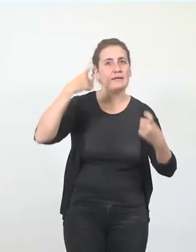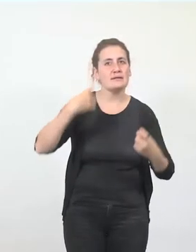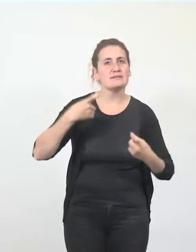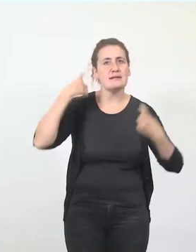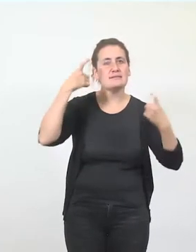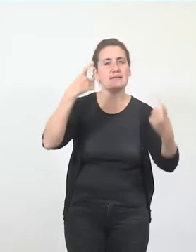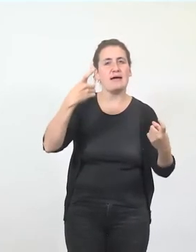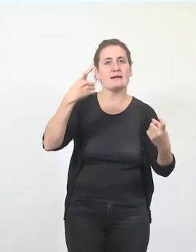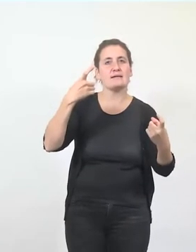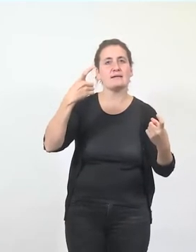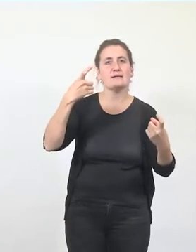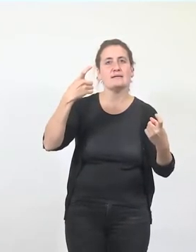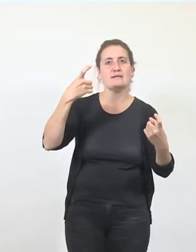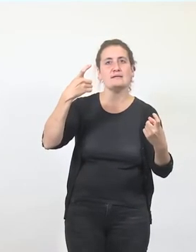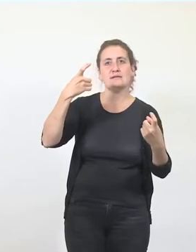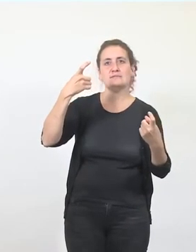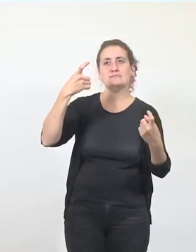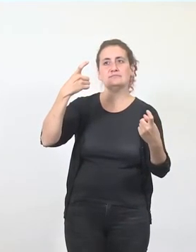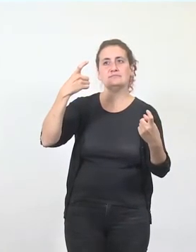De intentar por lo menos